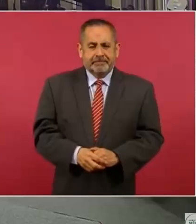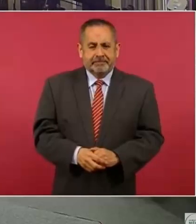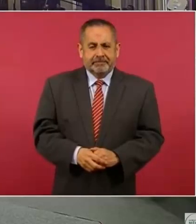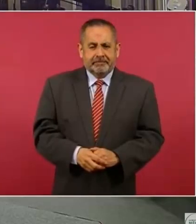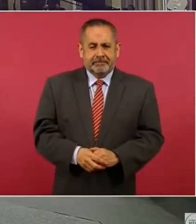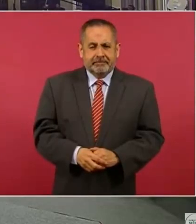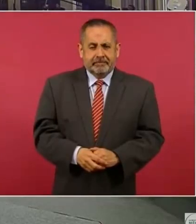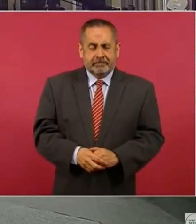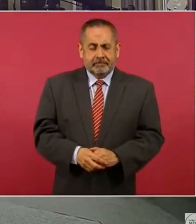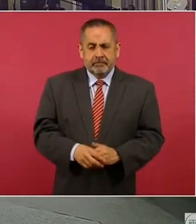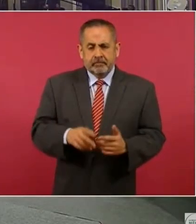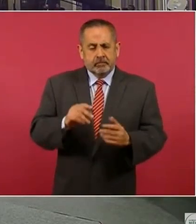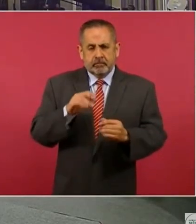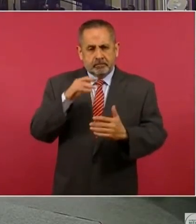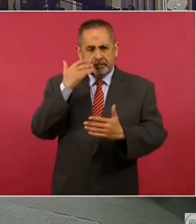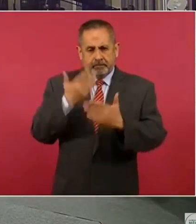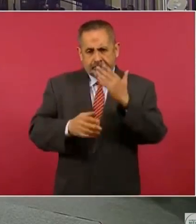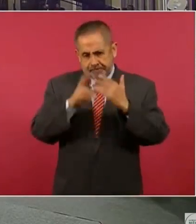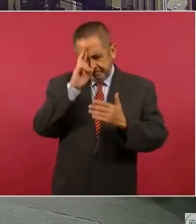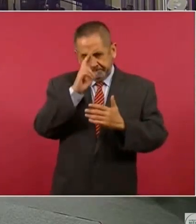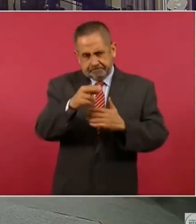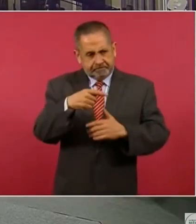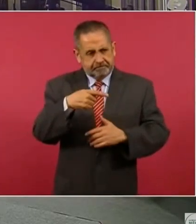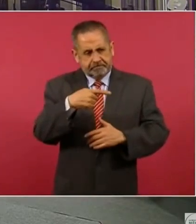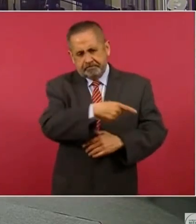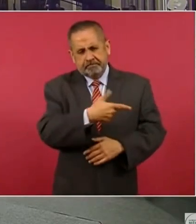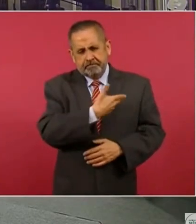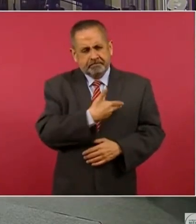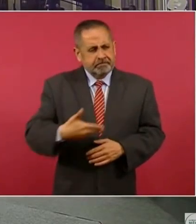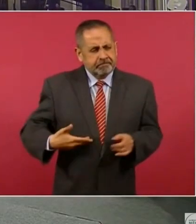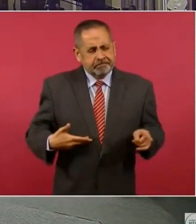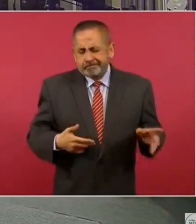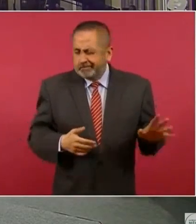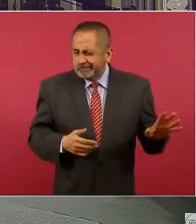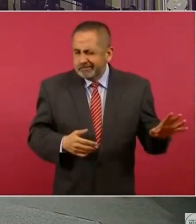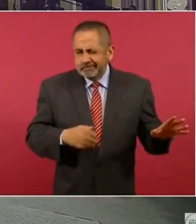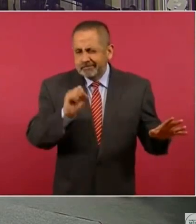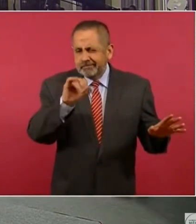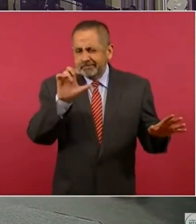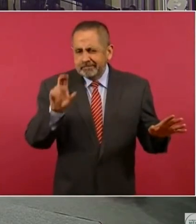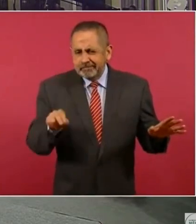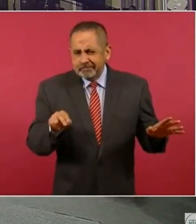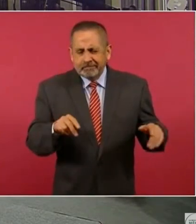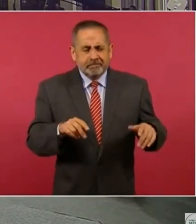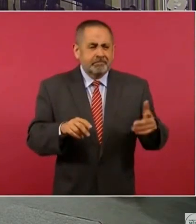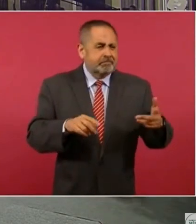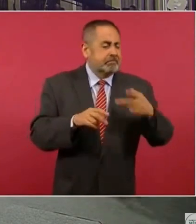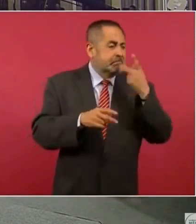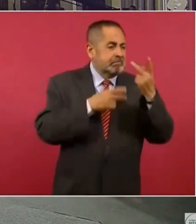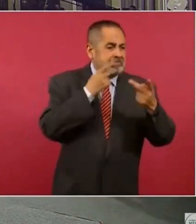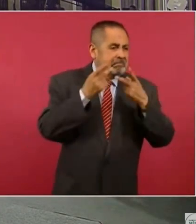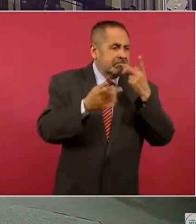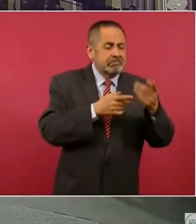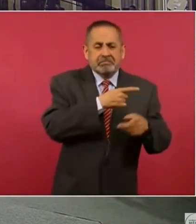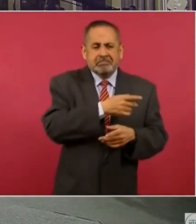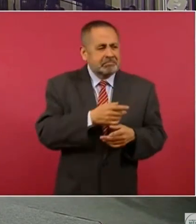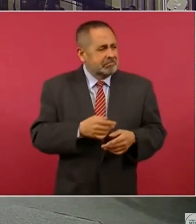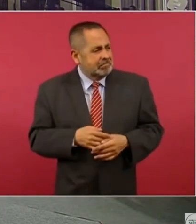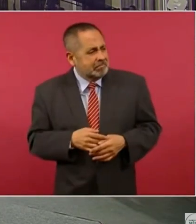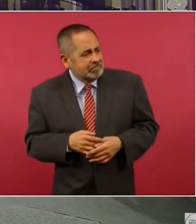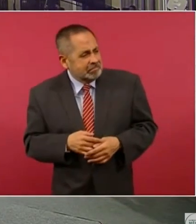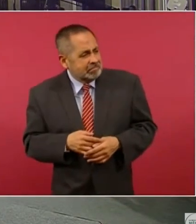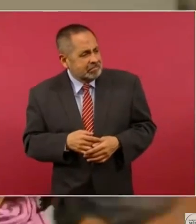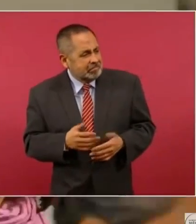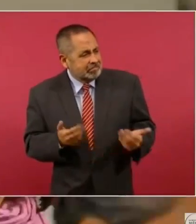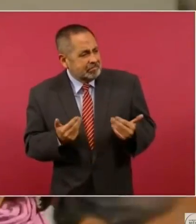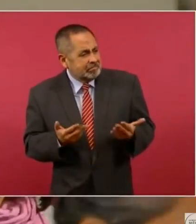Digo, no le quiero faltar el respeto a la presidenta, pero sí considero que habla mucho más su silencio al no